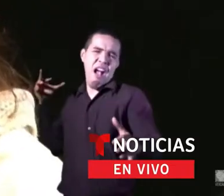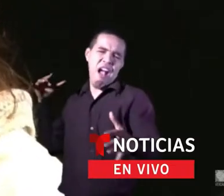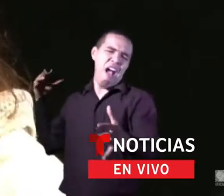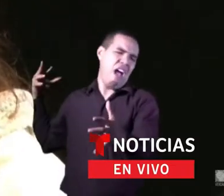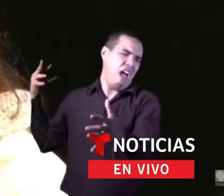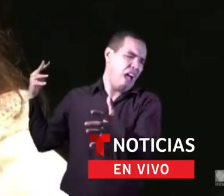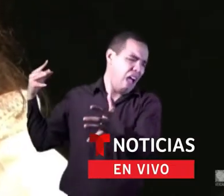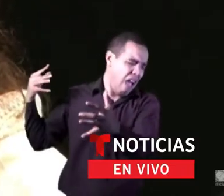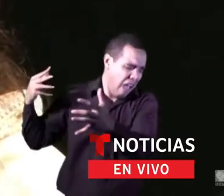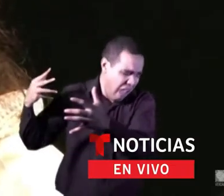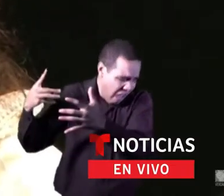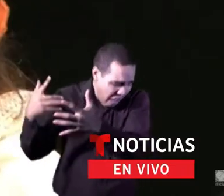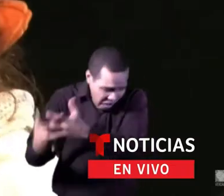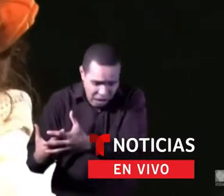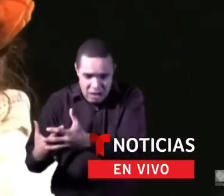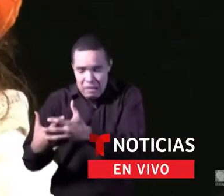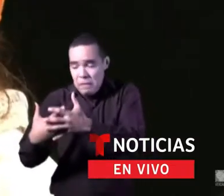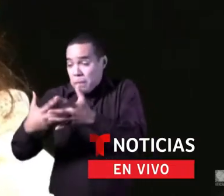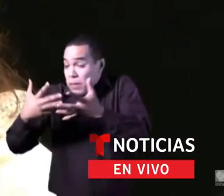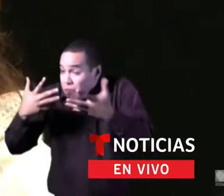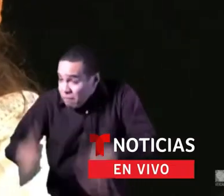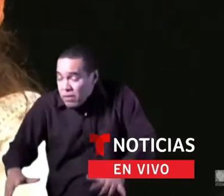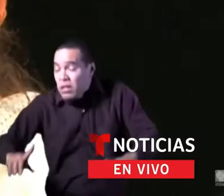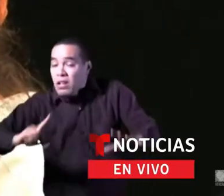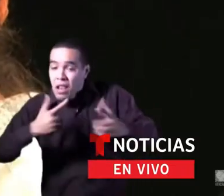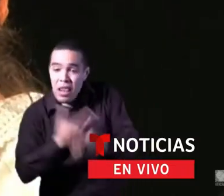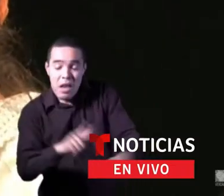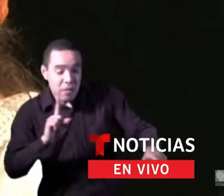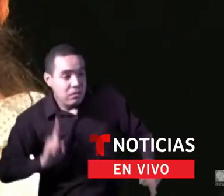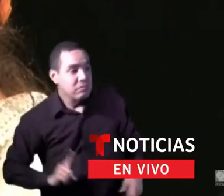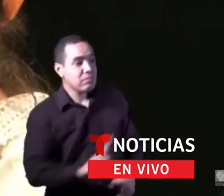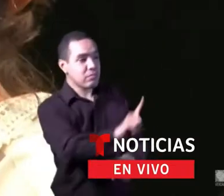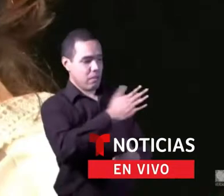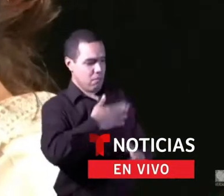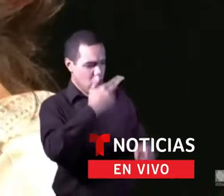defender su buen nombre a restablecer la verdad